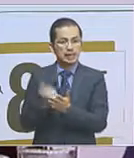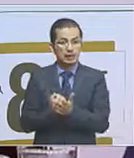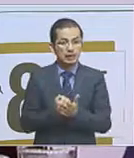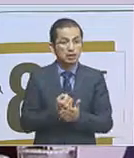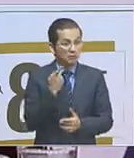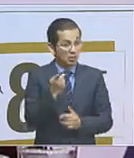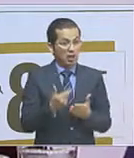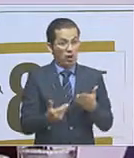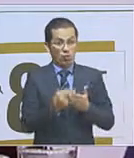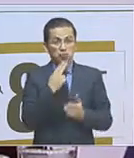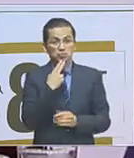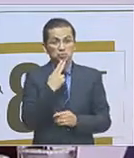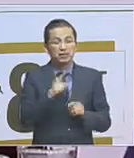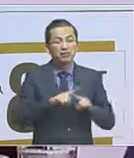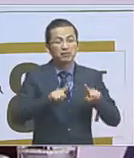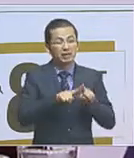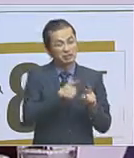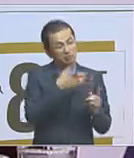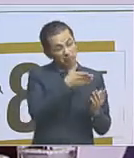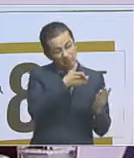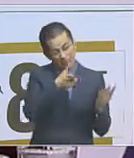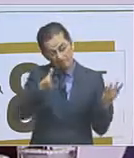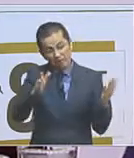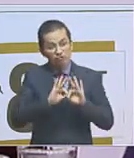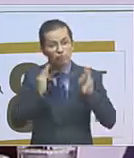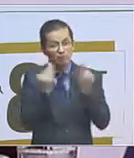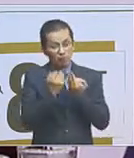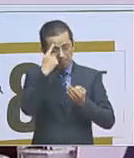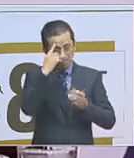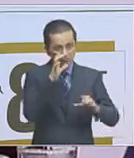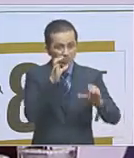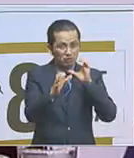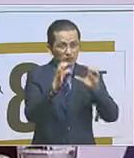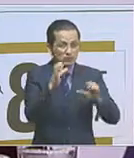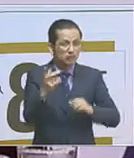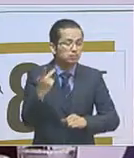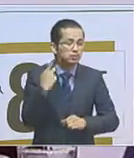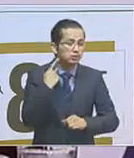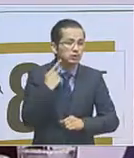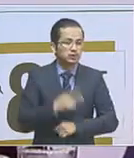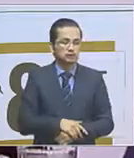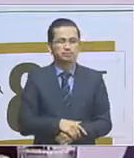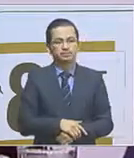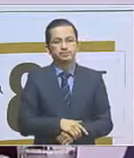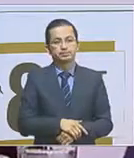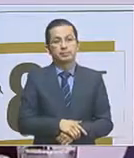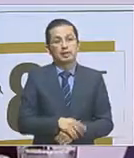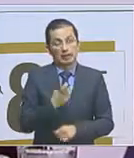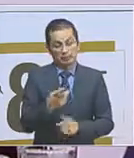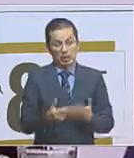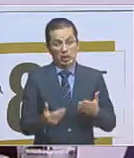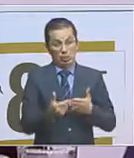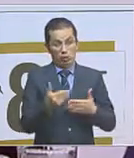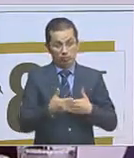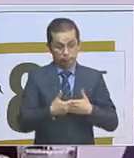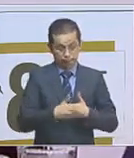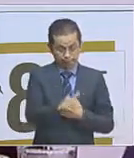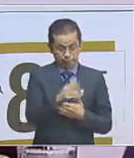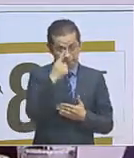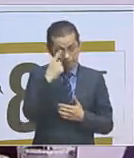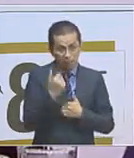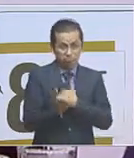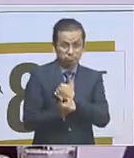oleada de instrumentos de comunicación política en este marco de una democracia competida